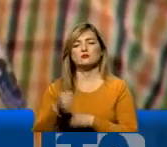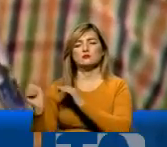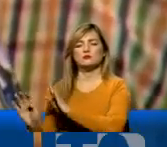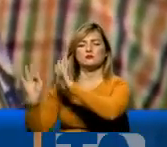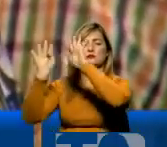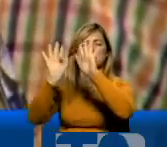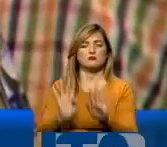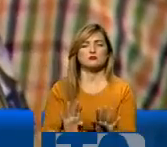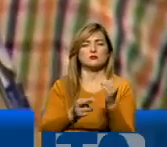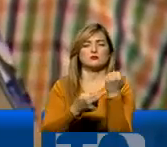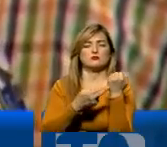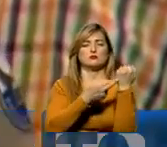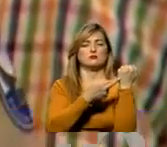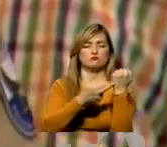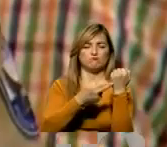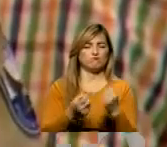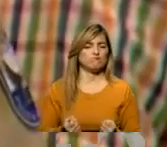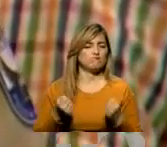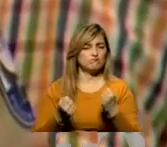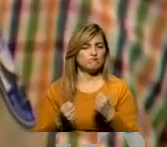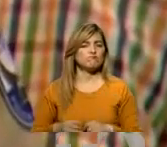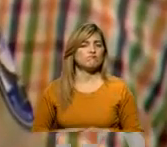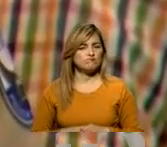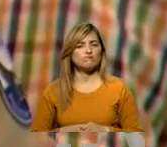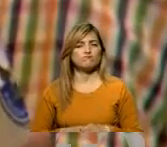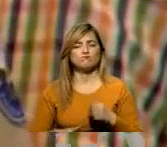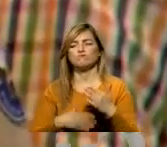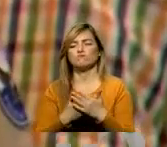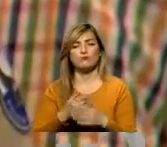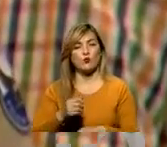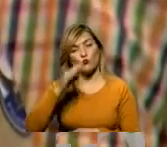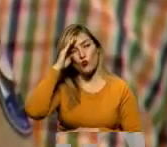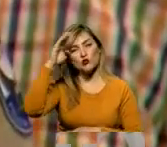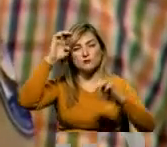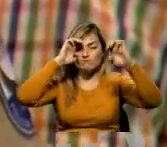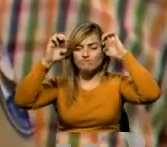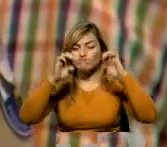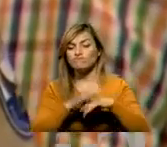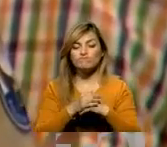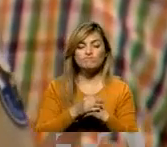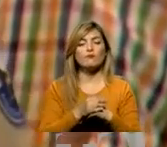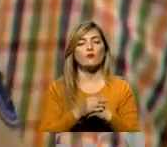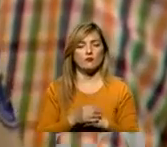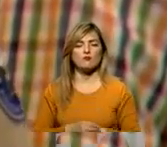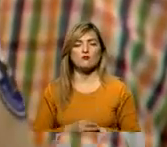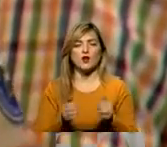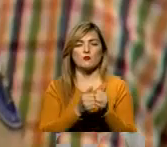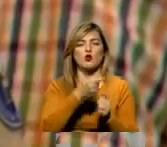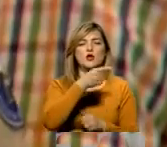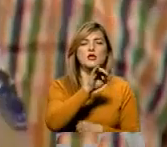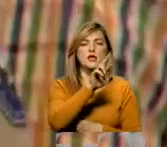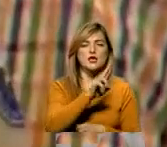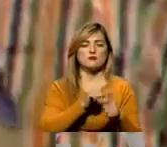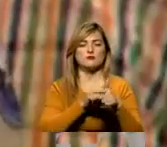Guayaquil un refuerzo muy amplio de todo el personal táctico de la Policía Nacional, es decir, equipos del GIR,